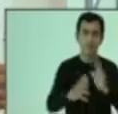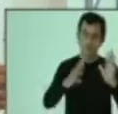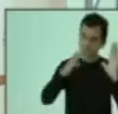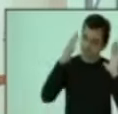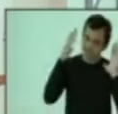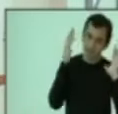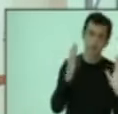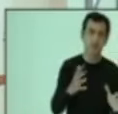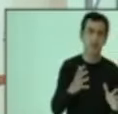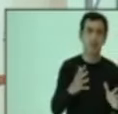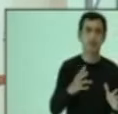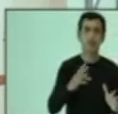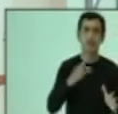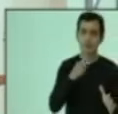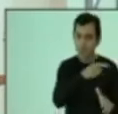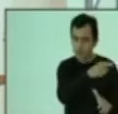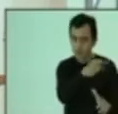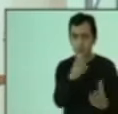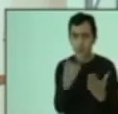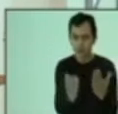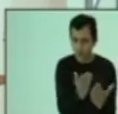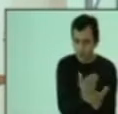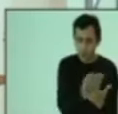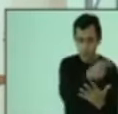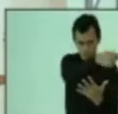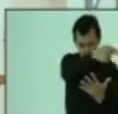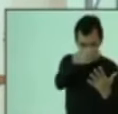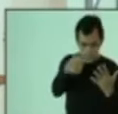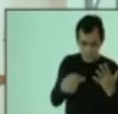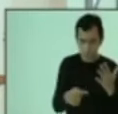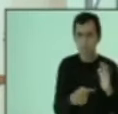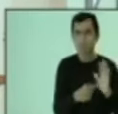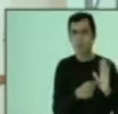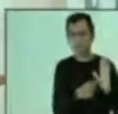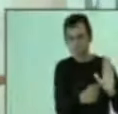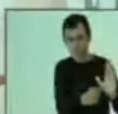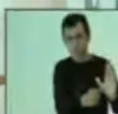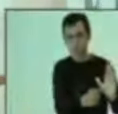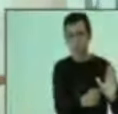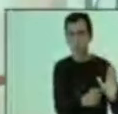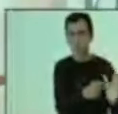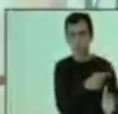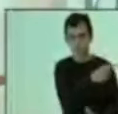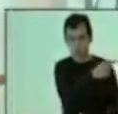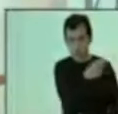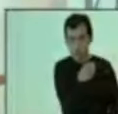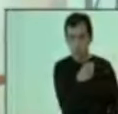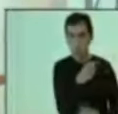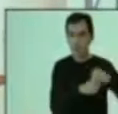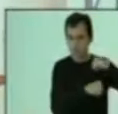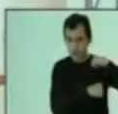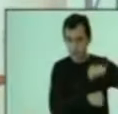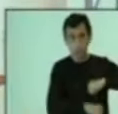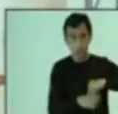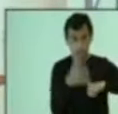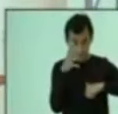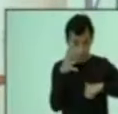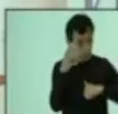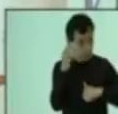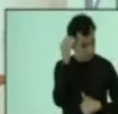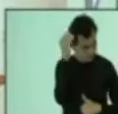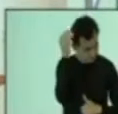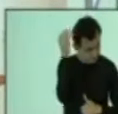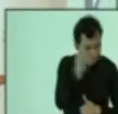que todos los que estamos aquí proponiendo tenemos la obligación de hacer un cambio, porque